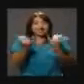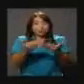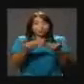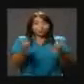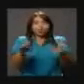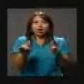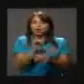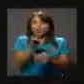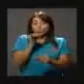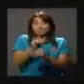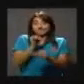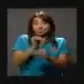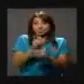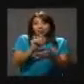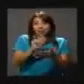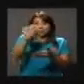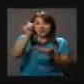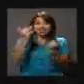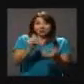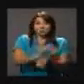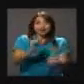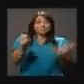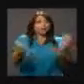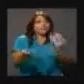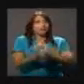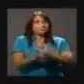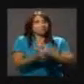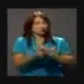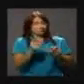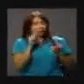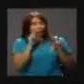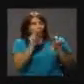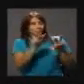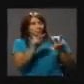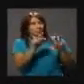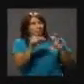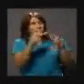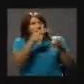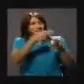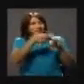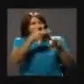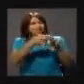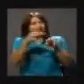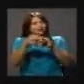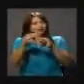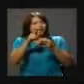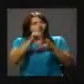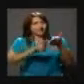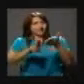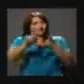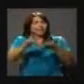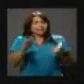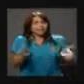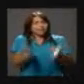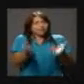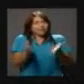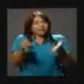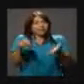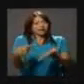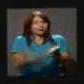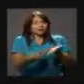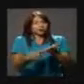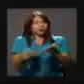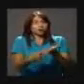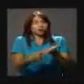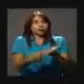Alajuela, que lo transformaron, que por cierto, no lo veo en la lista de quienes están comentando esta discusión, es fundamental